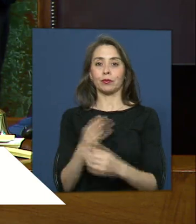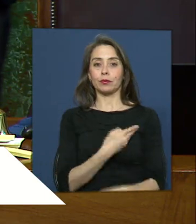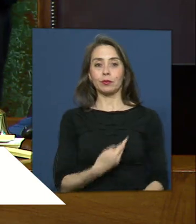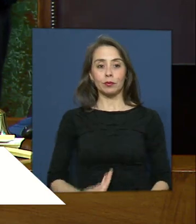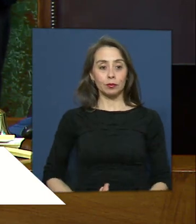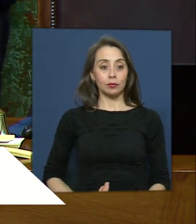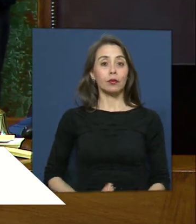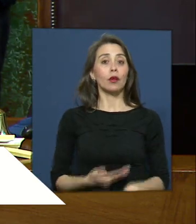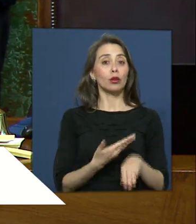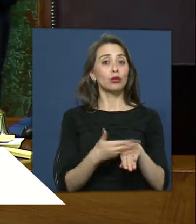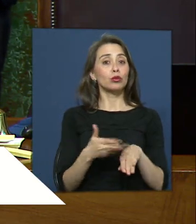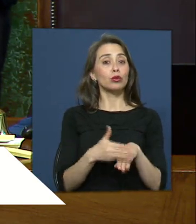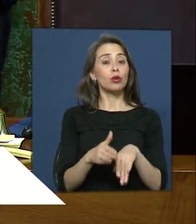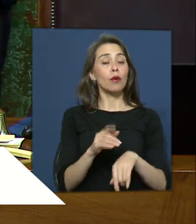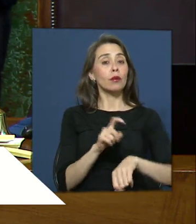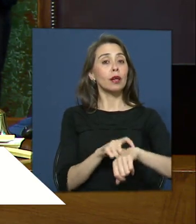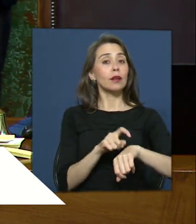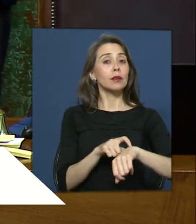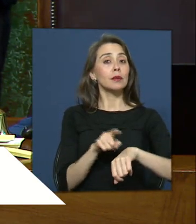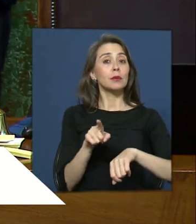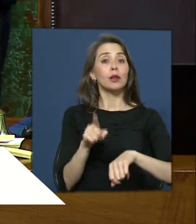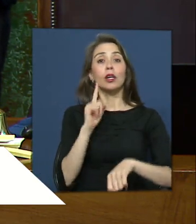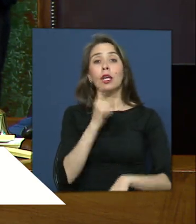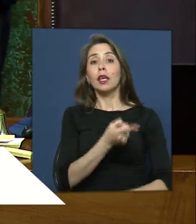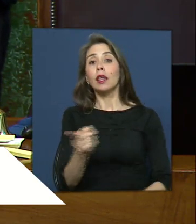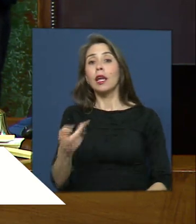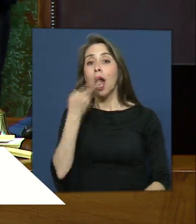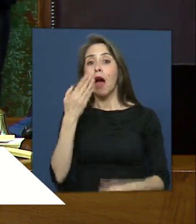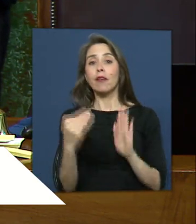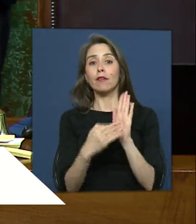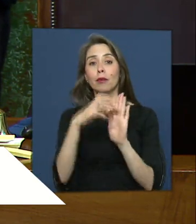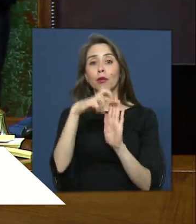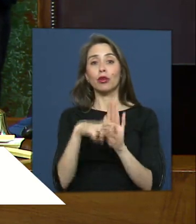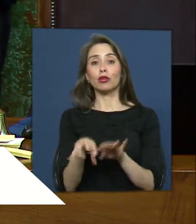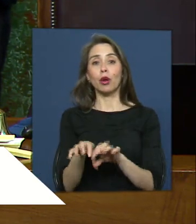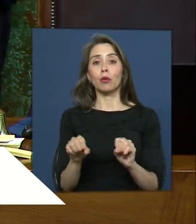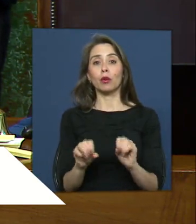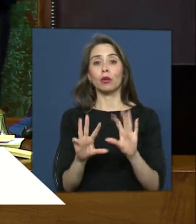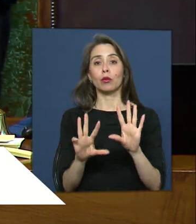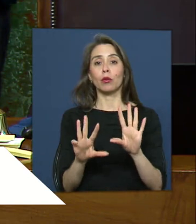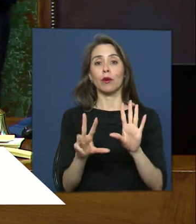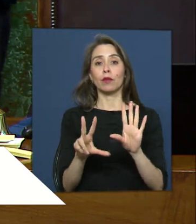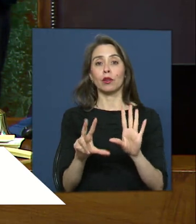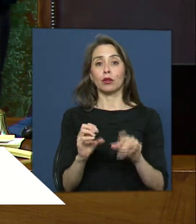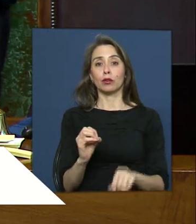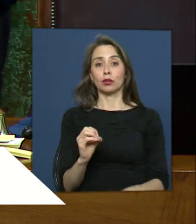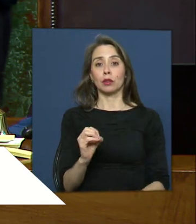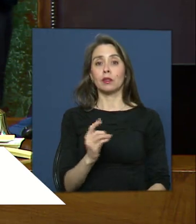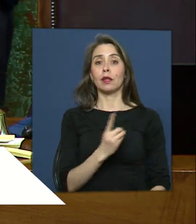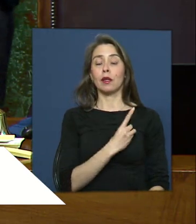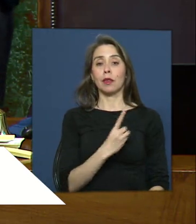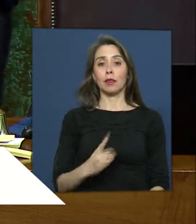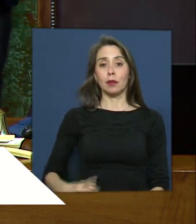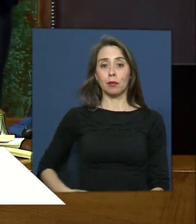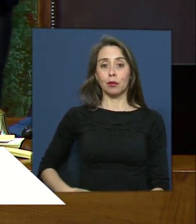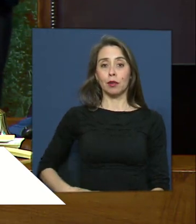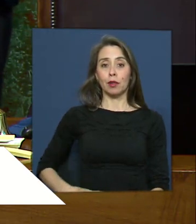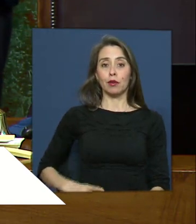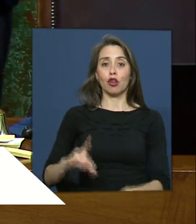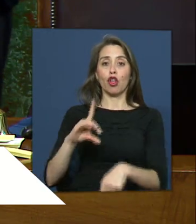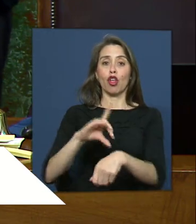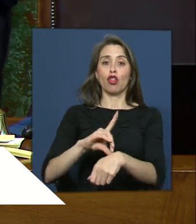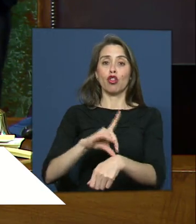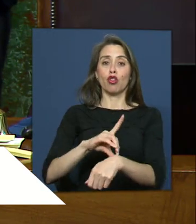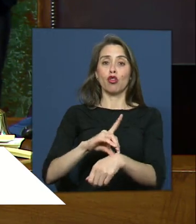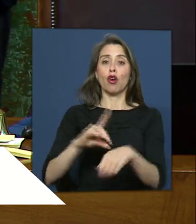Quedan algunos minutos para hablar a favor del proyecto de resolución 980. Diputado doctor Miguel Ángel